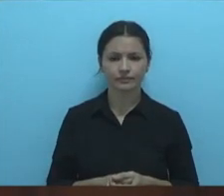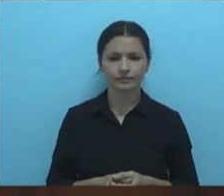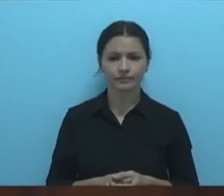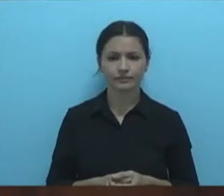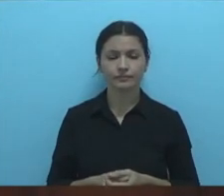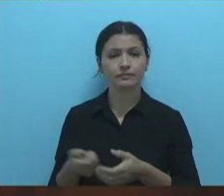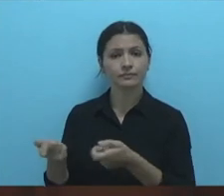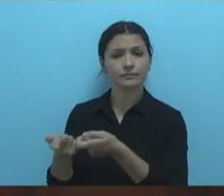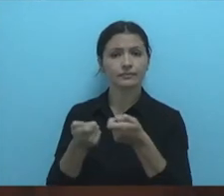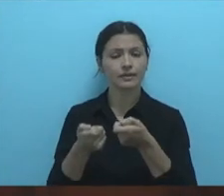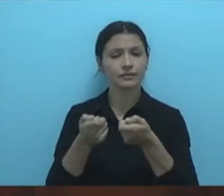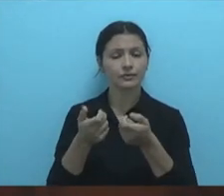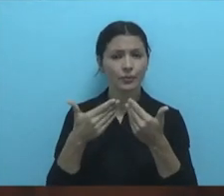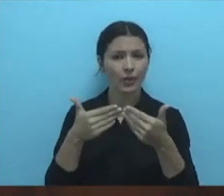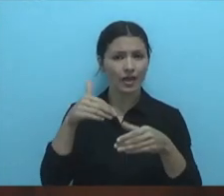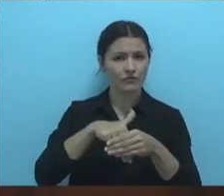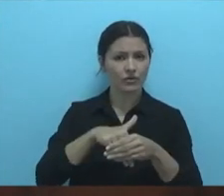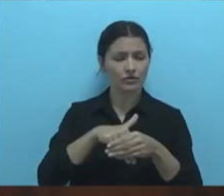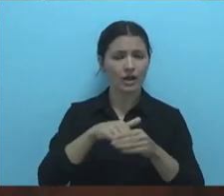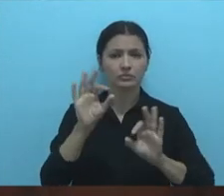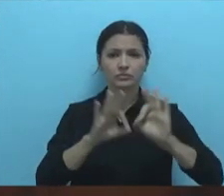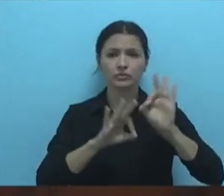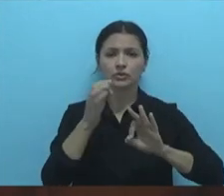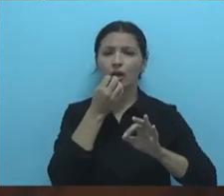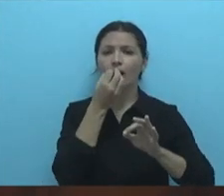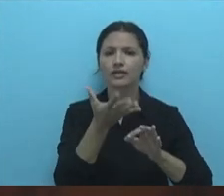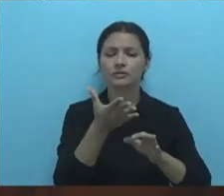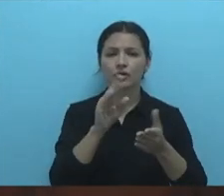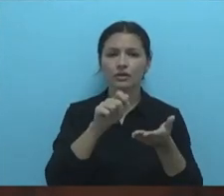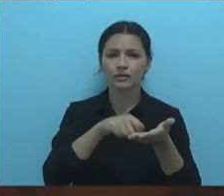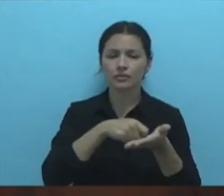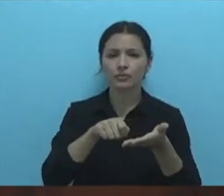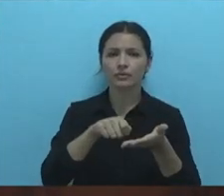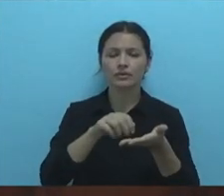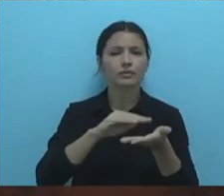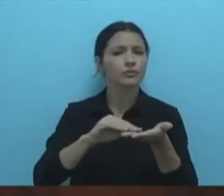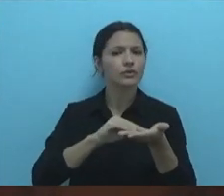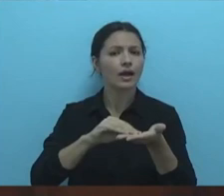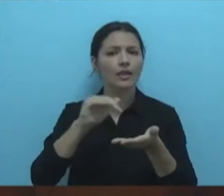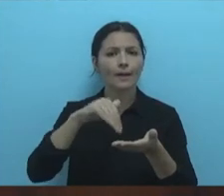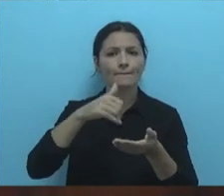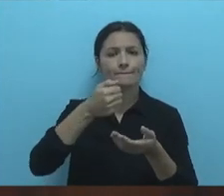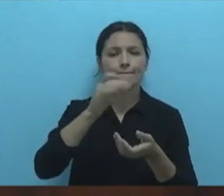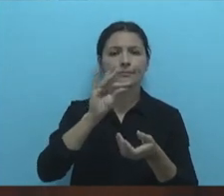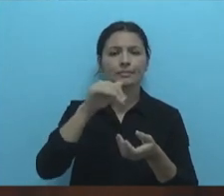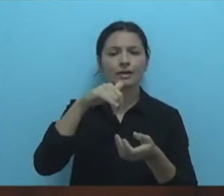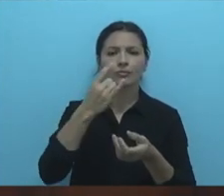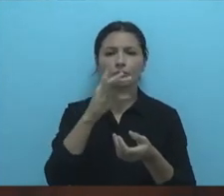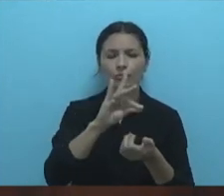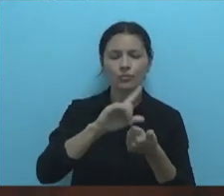ingreso Y pedido de tratamiento sobre tabla un proyecto de declaración diputada matmut conjuntamente con la diputada García